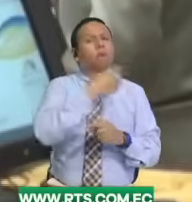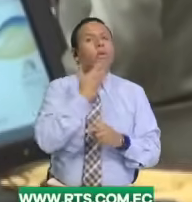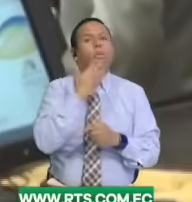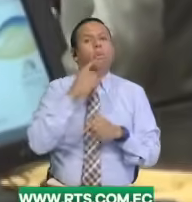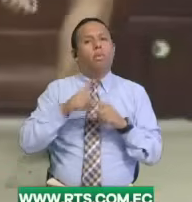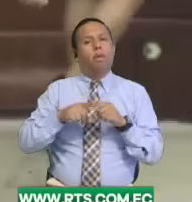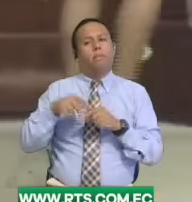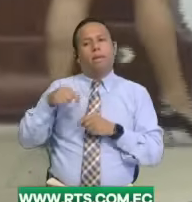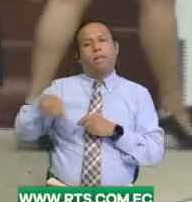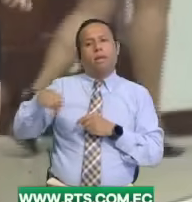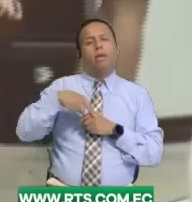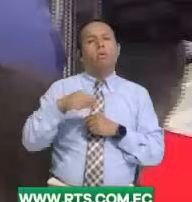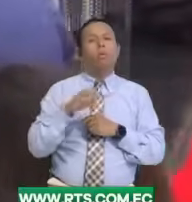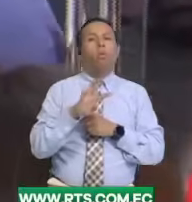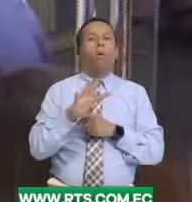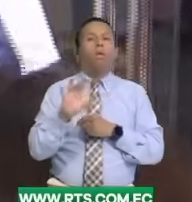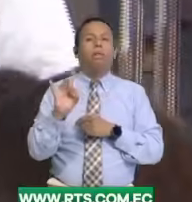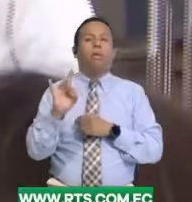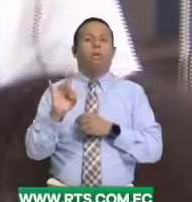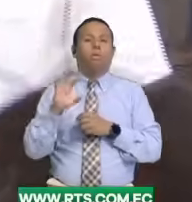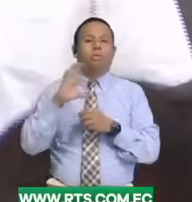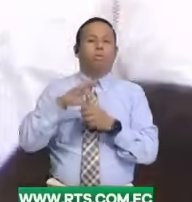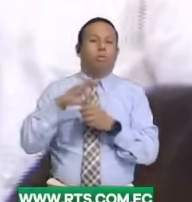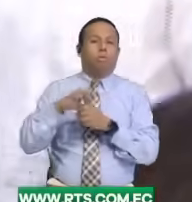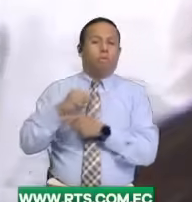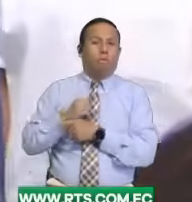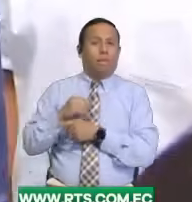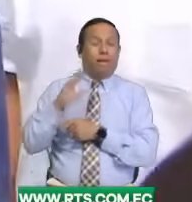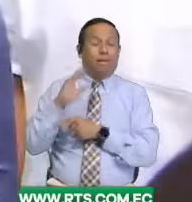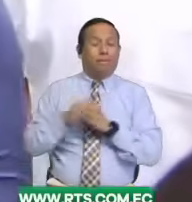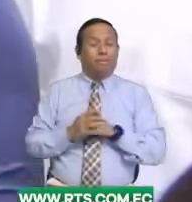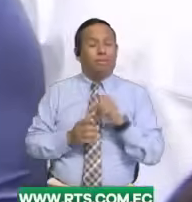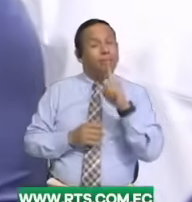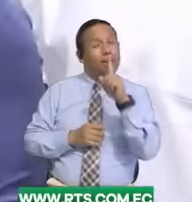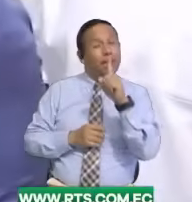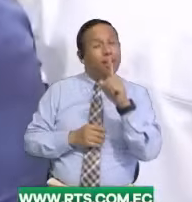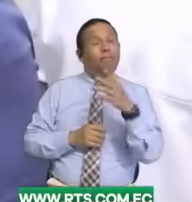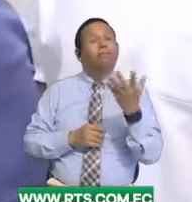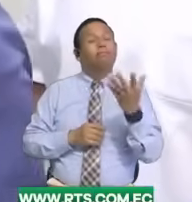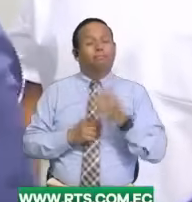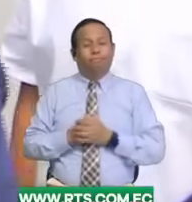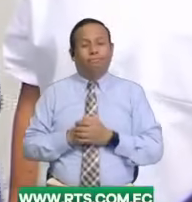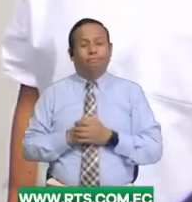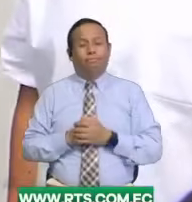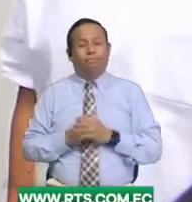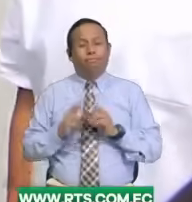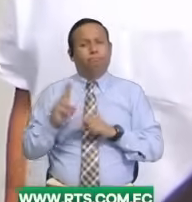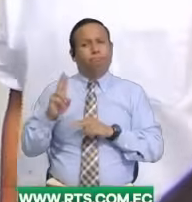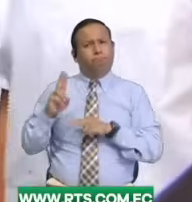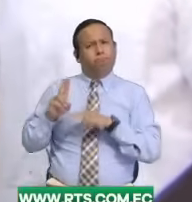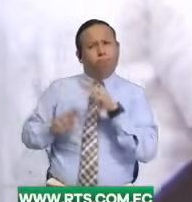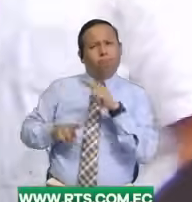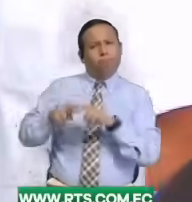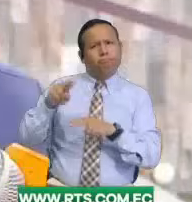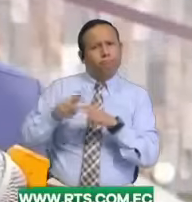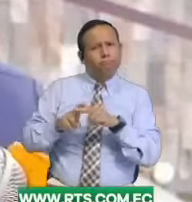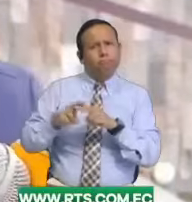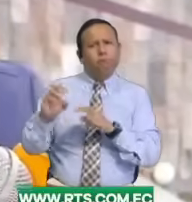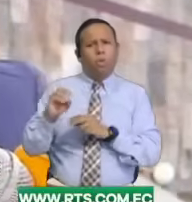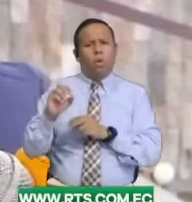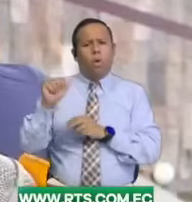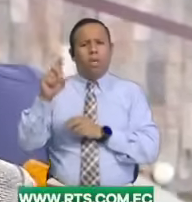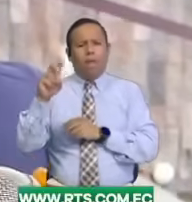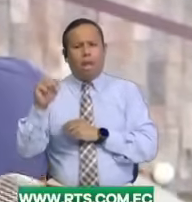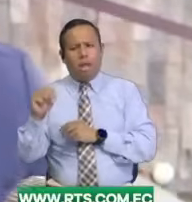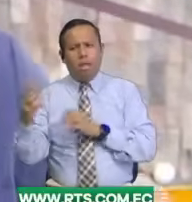sus 48 votos. Ella, sin embargo, dice, nada con Construye ni el oficialismo.